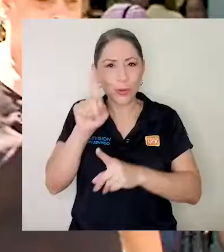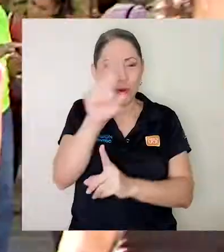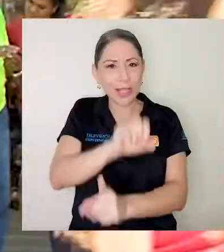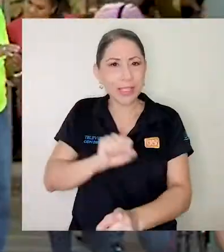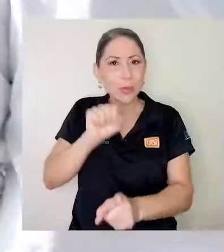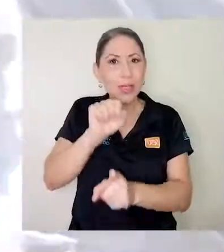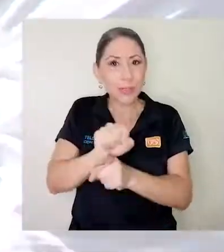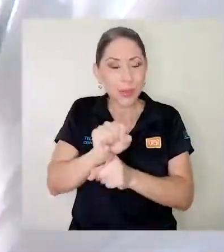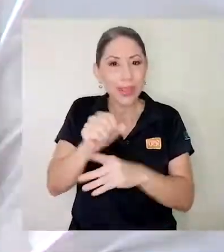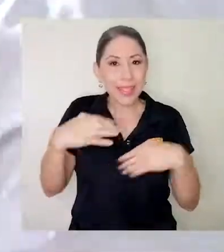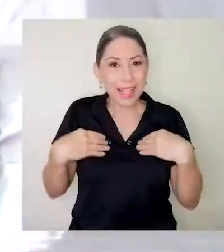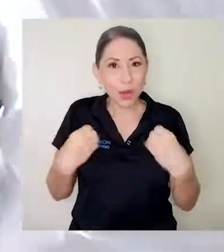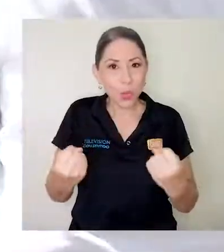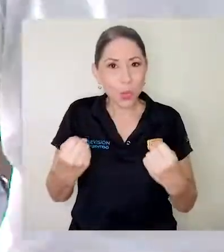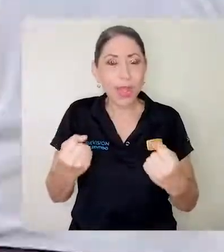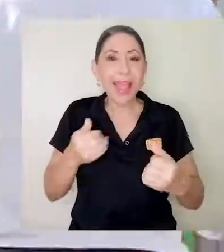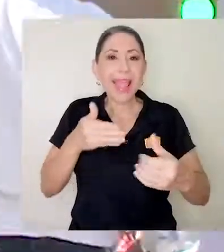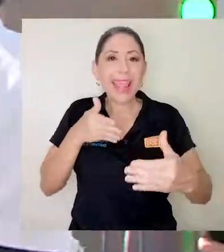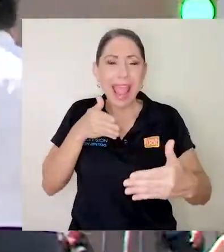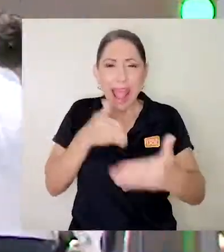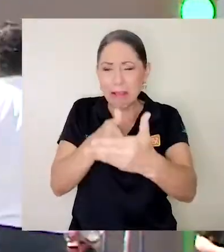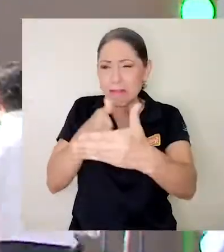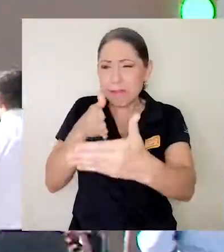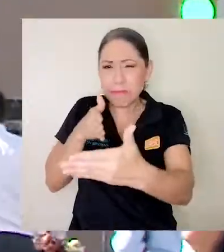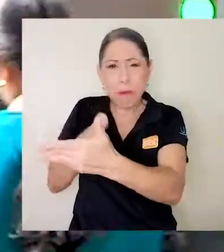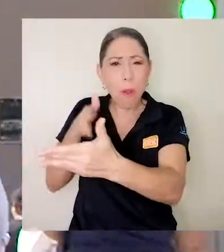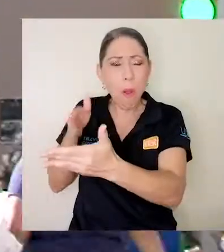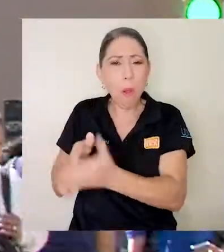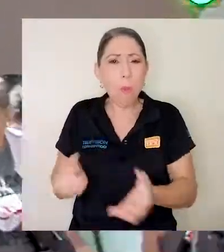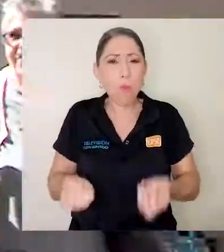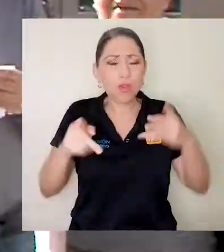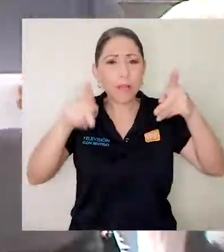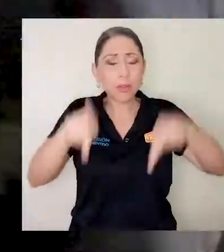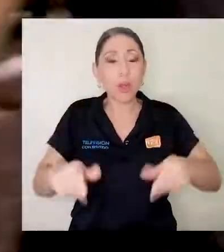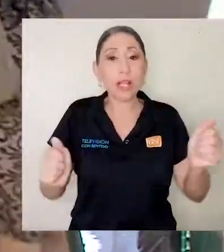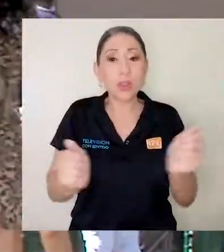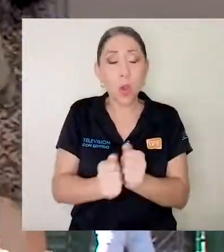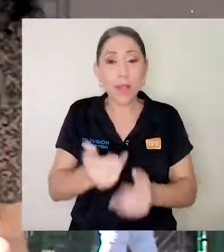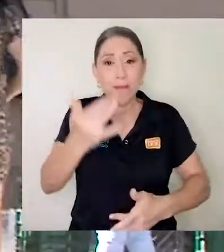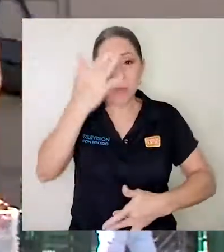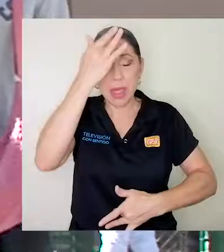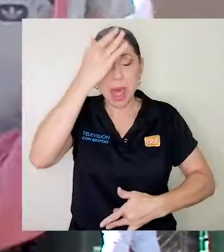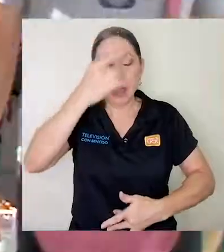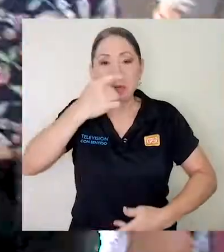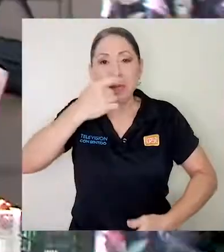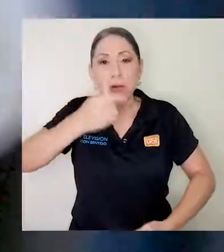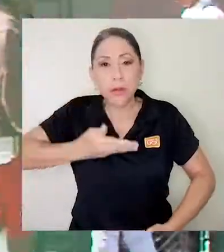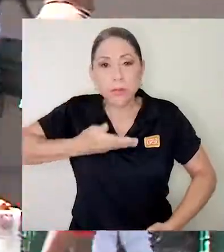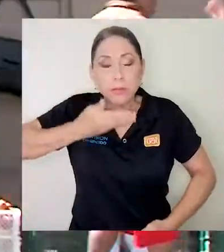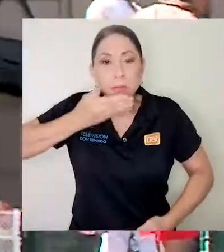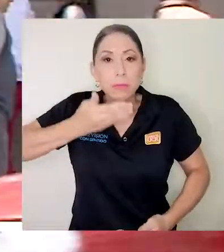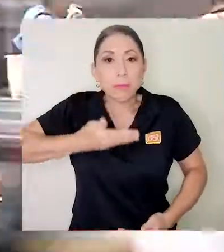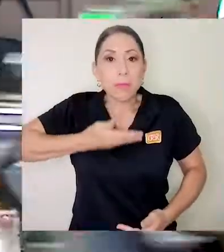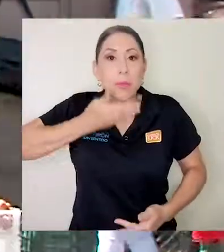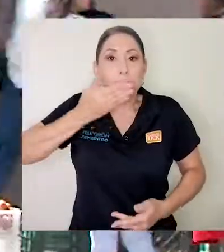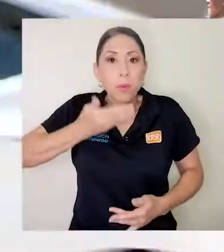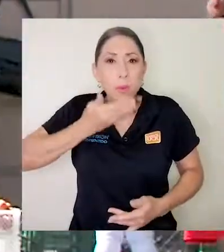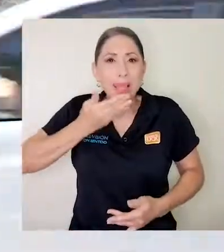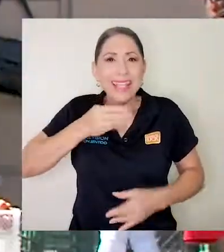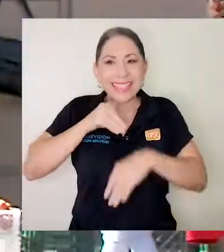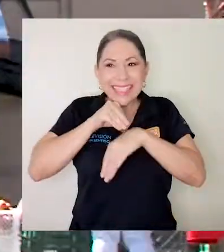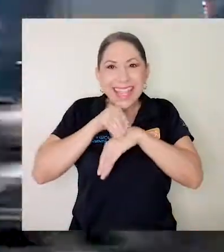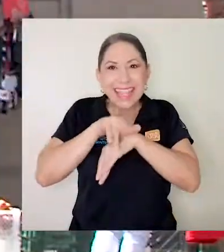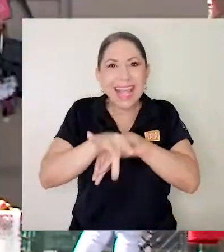que afectaba o afectaría a muchas personas con una enfermedad respiratoria que se transmite de manera